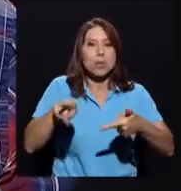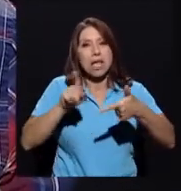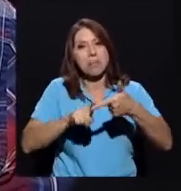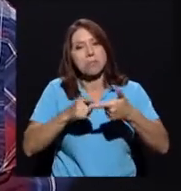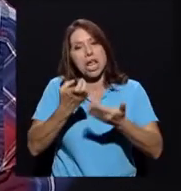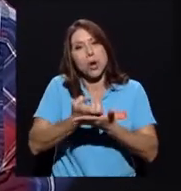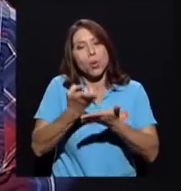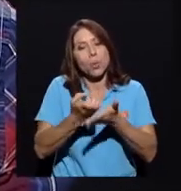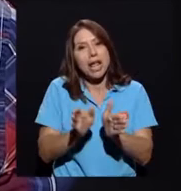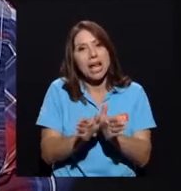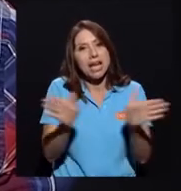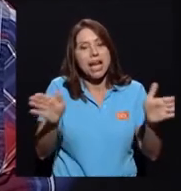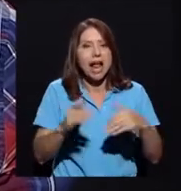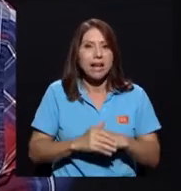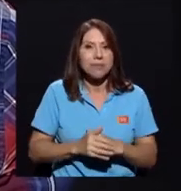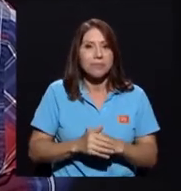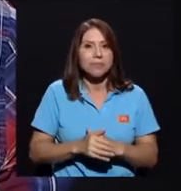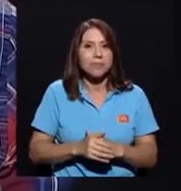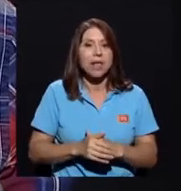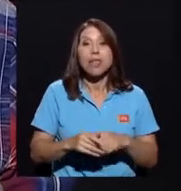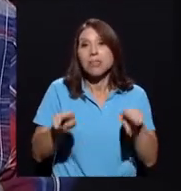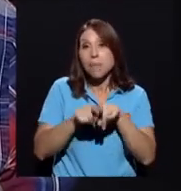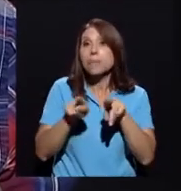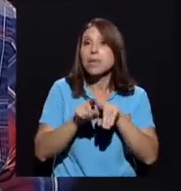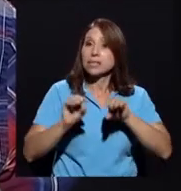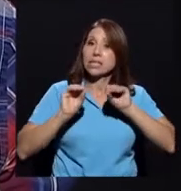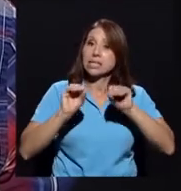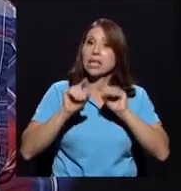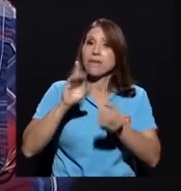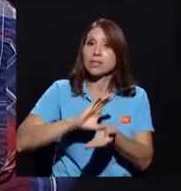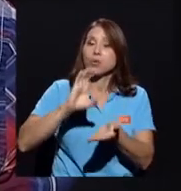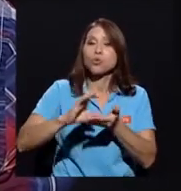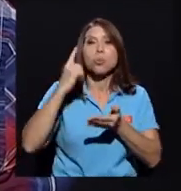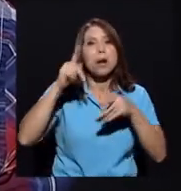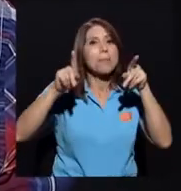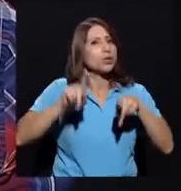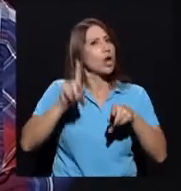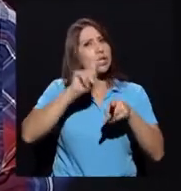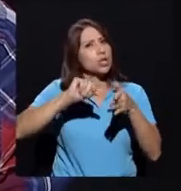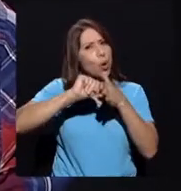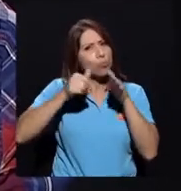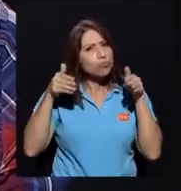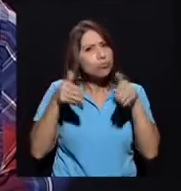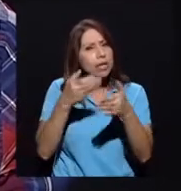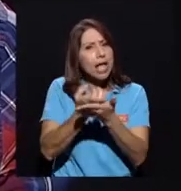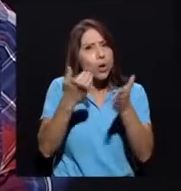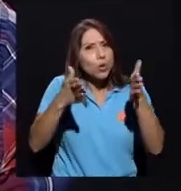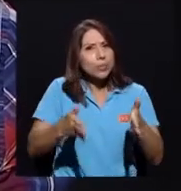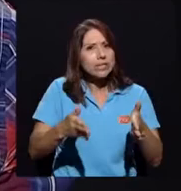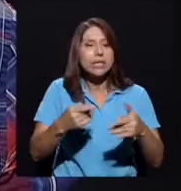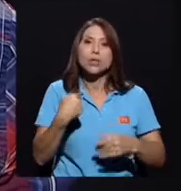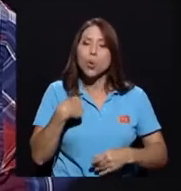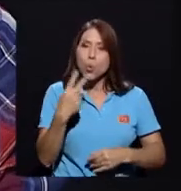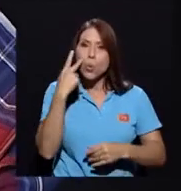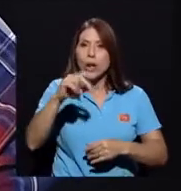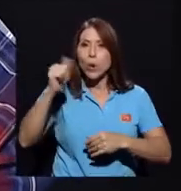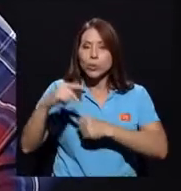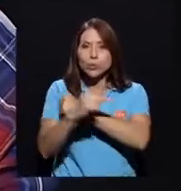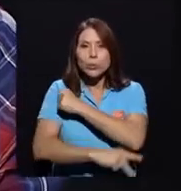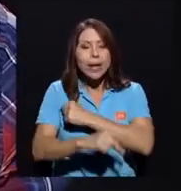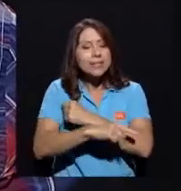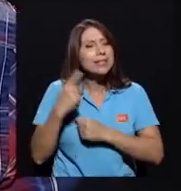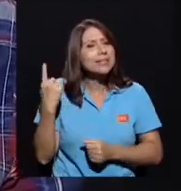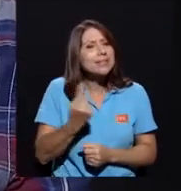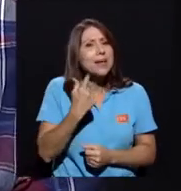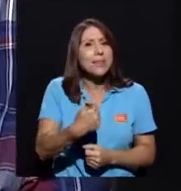se daba para los economistas y si uno ve otros países también siempre existe un curso de introducción a la